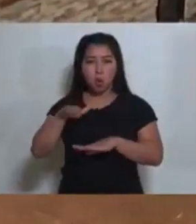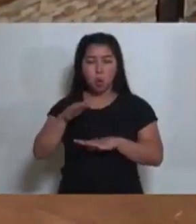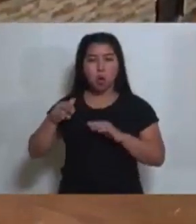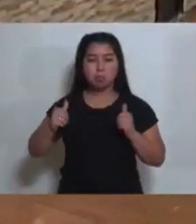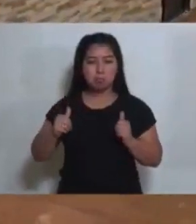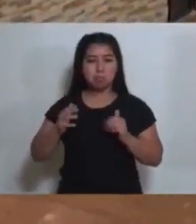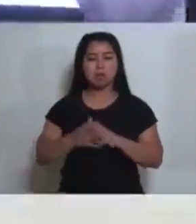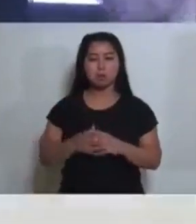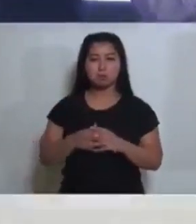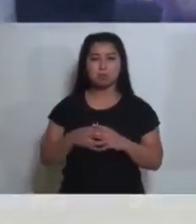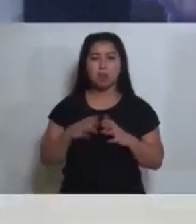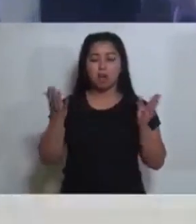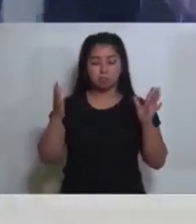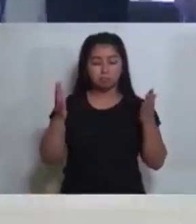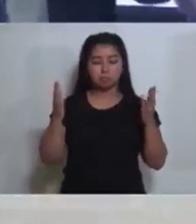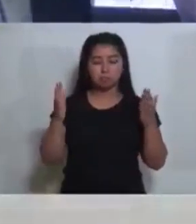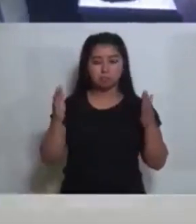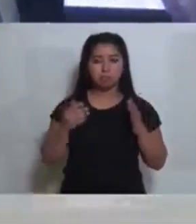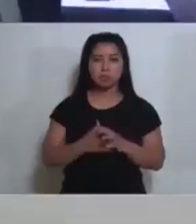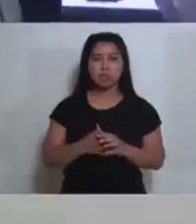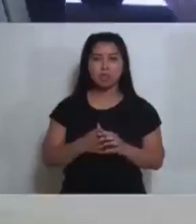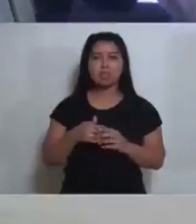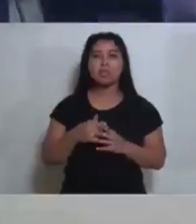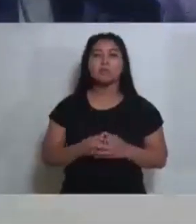Terminamos con decenas de kioscos y nichos de corrupción.